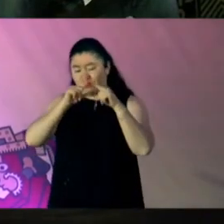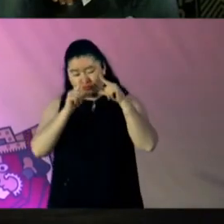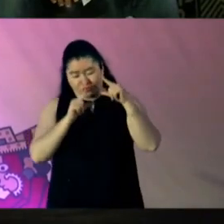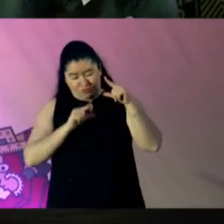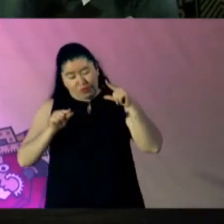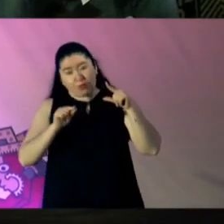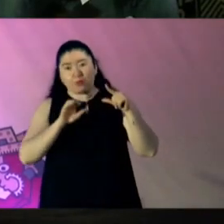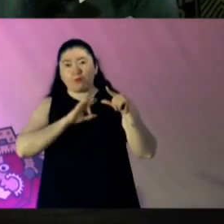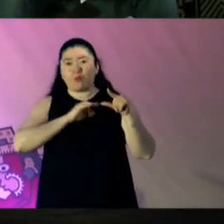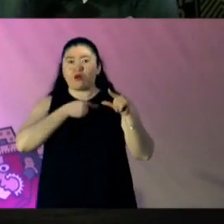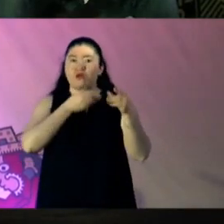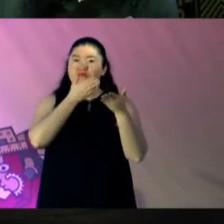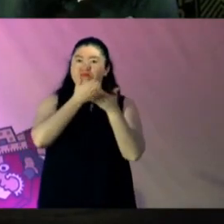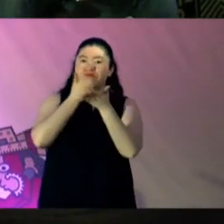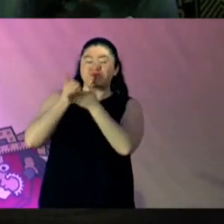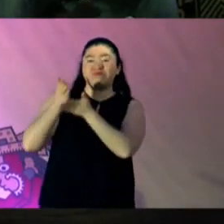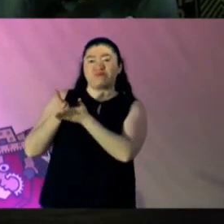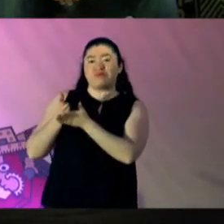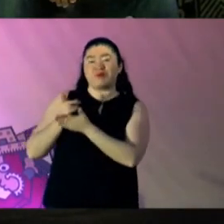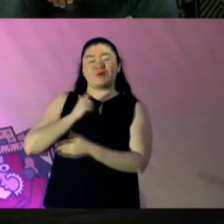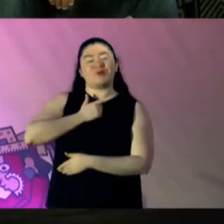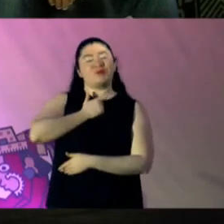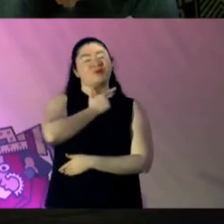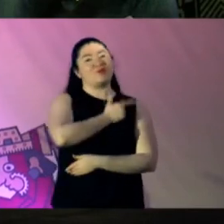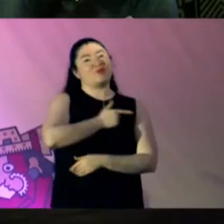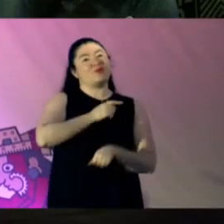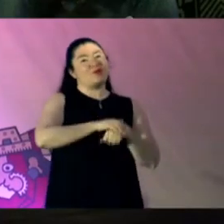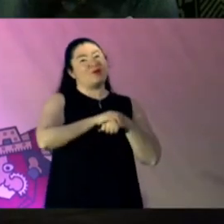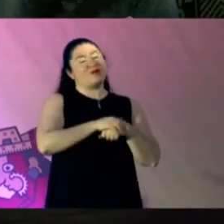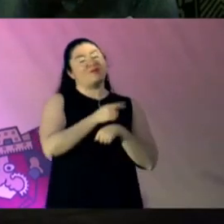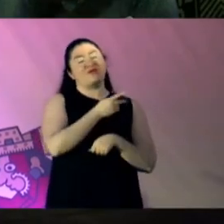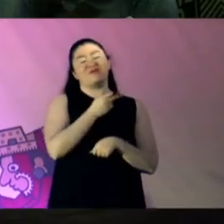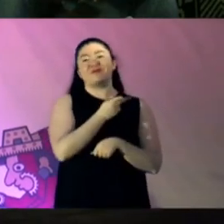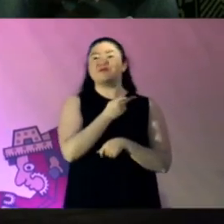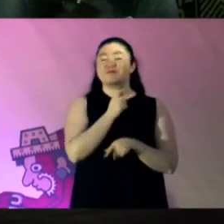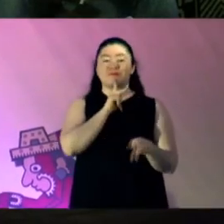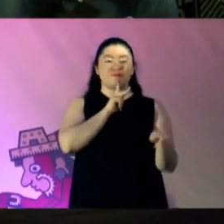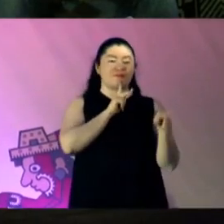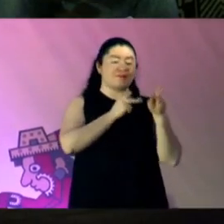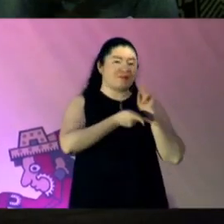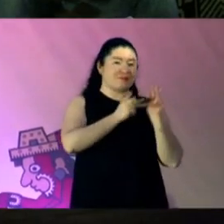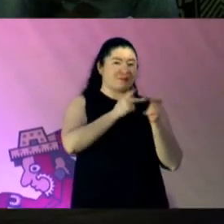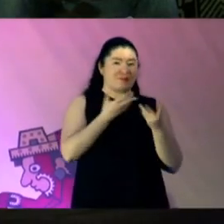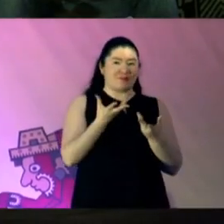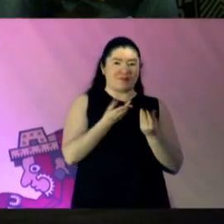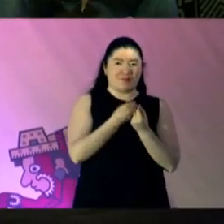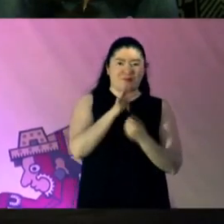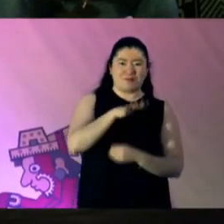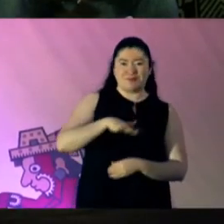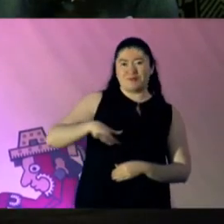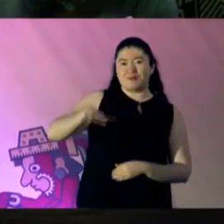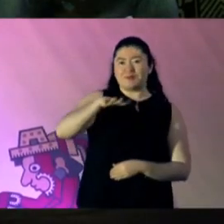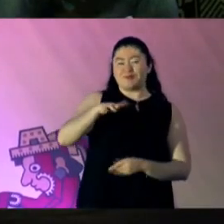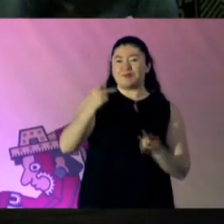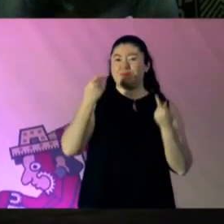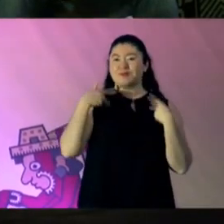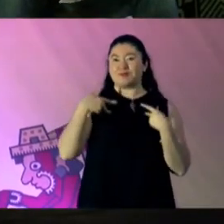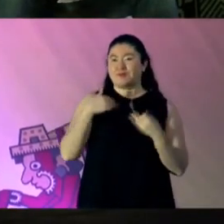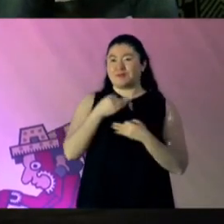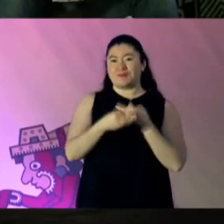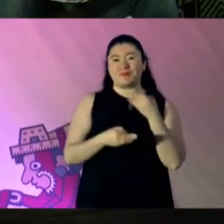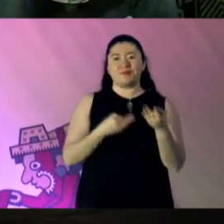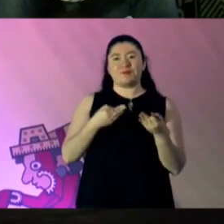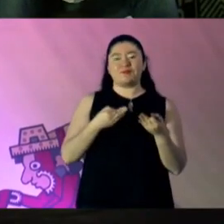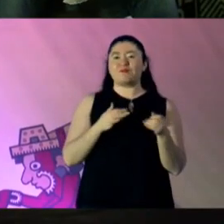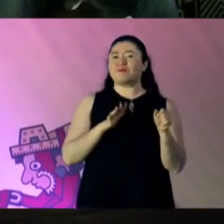compartir esta mesa con dos queridos amigos con quienes vamos a conversar un ratito con todas y todos ustedes acerca de